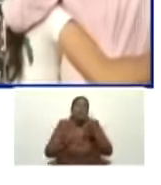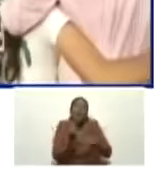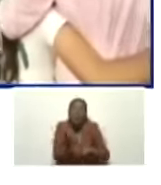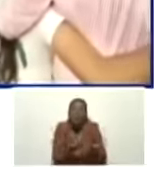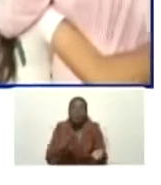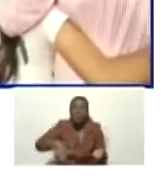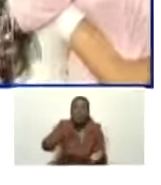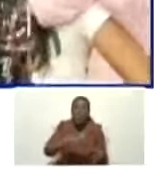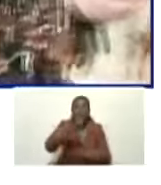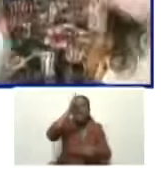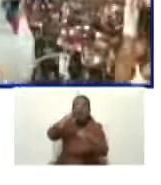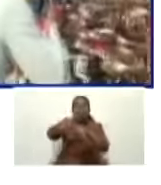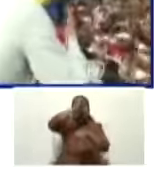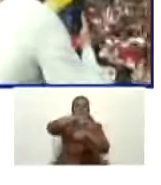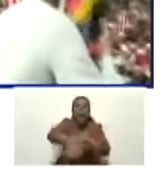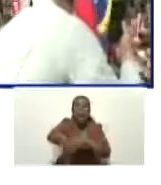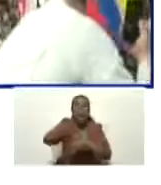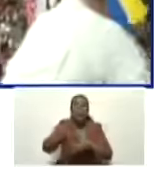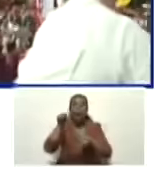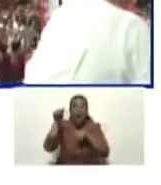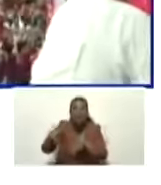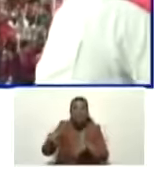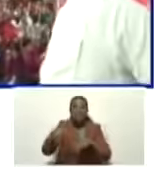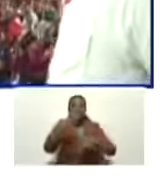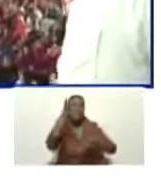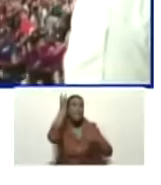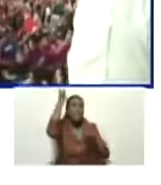en Del Tamacuro.